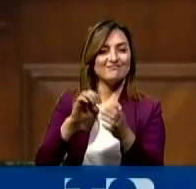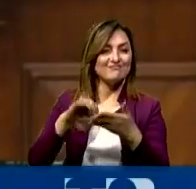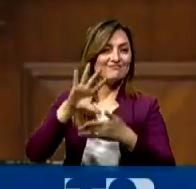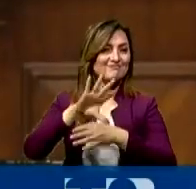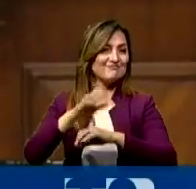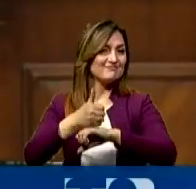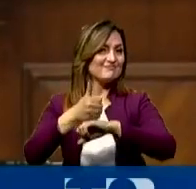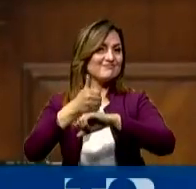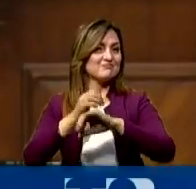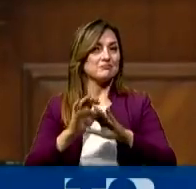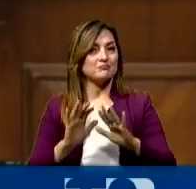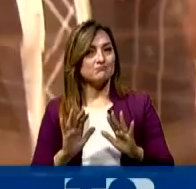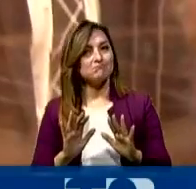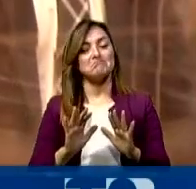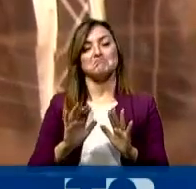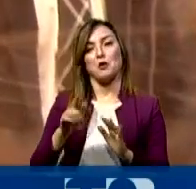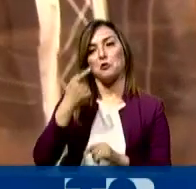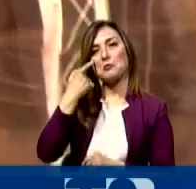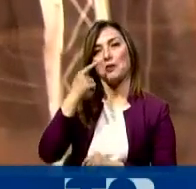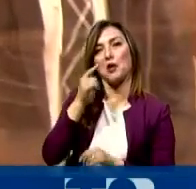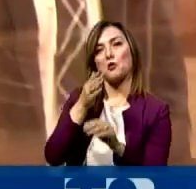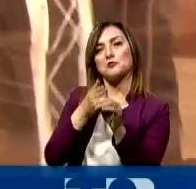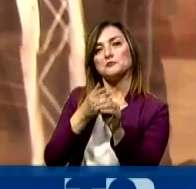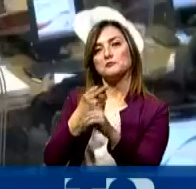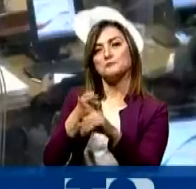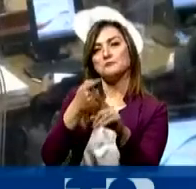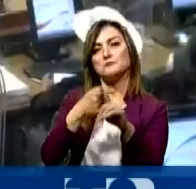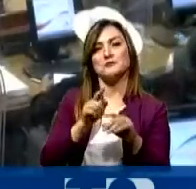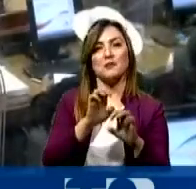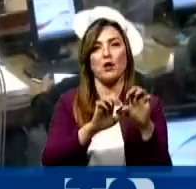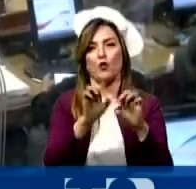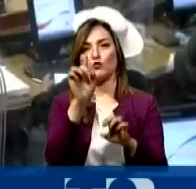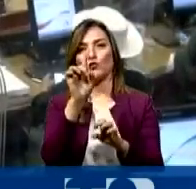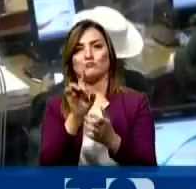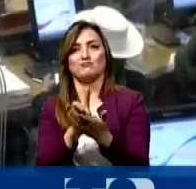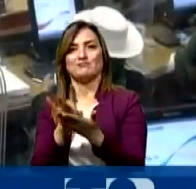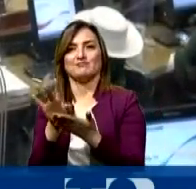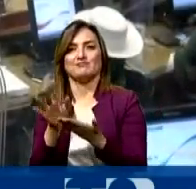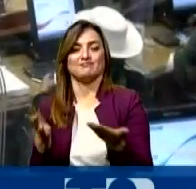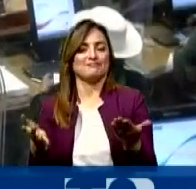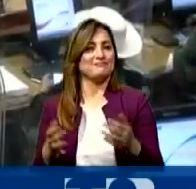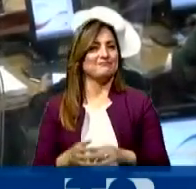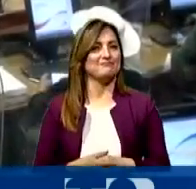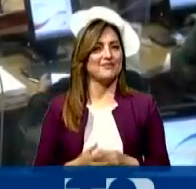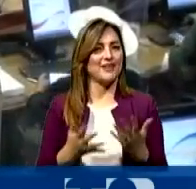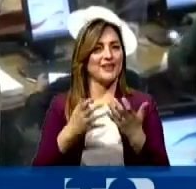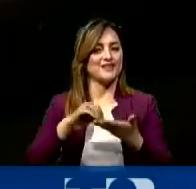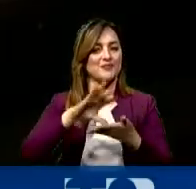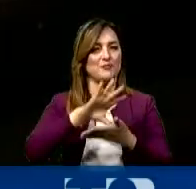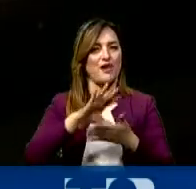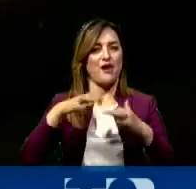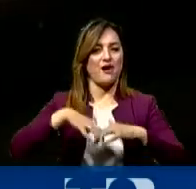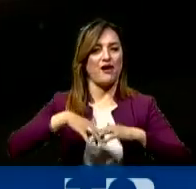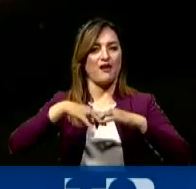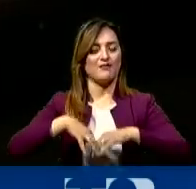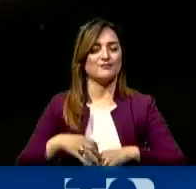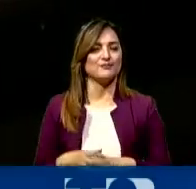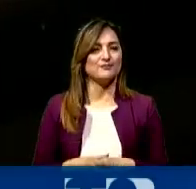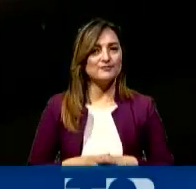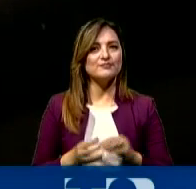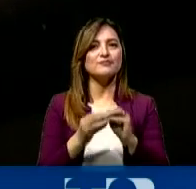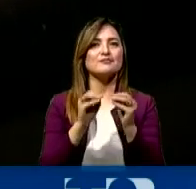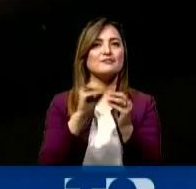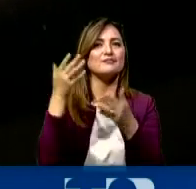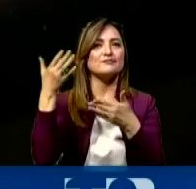tiene otro otro fin que lleva de la mano con la desestabilización en la asamblea ya desde esos bloques se ha anunciado que lo volverán a